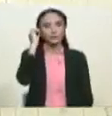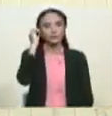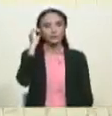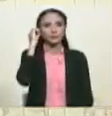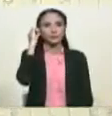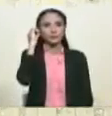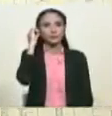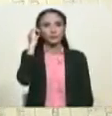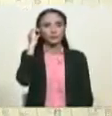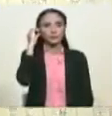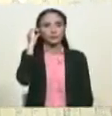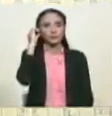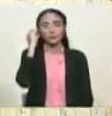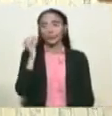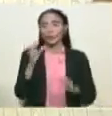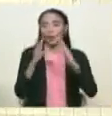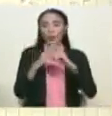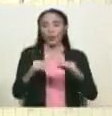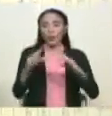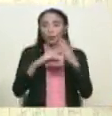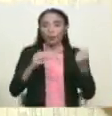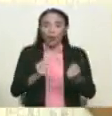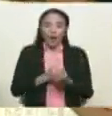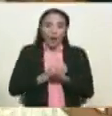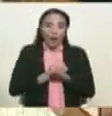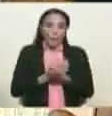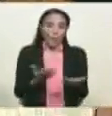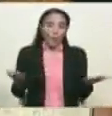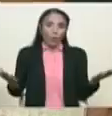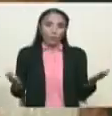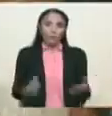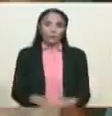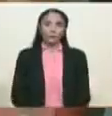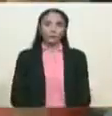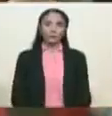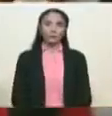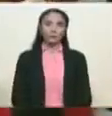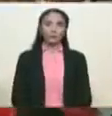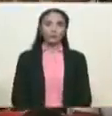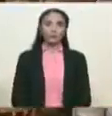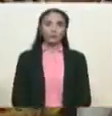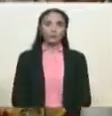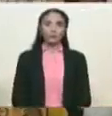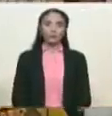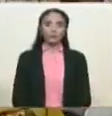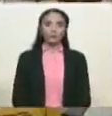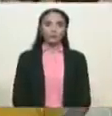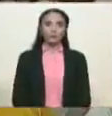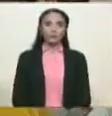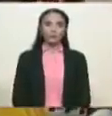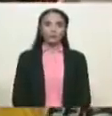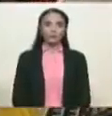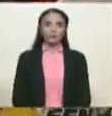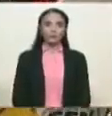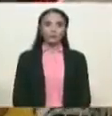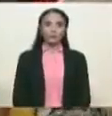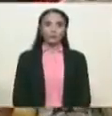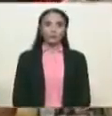sagrada en su corazón, siempre la llama sagrada. La llama sagrada hermosa que